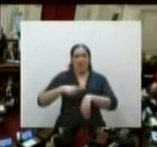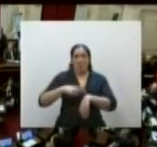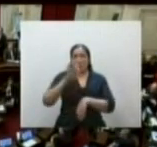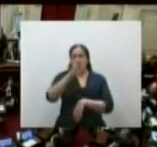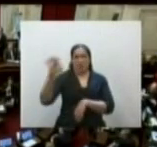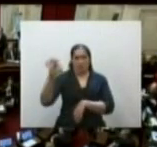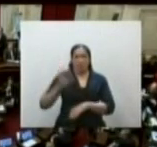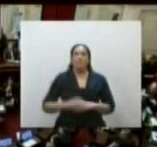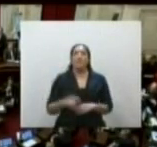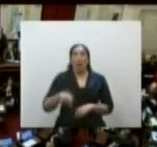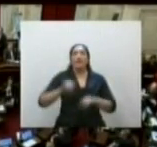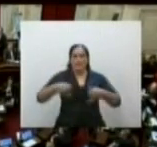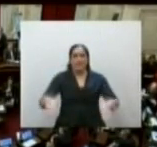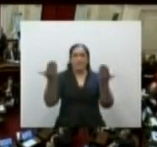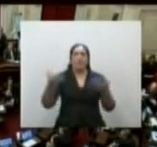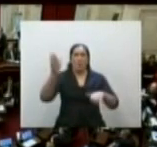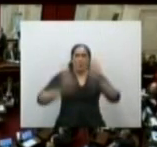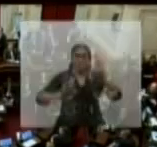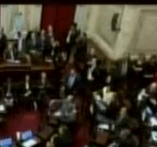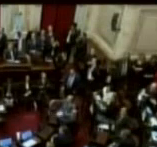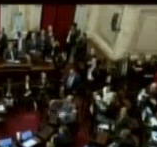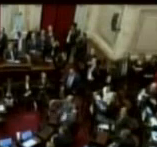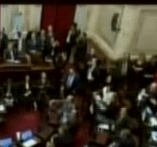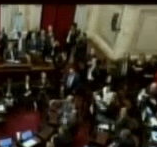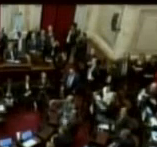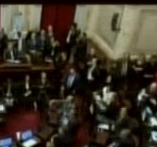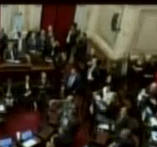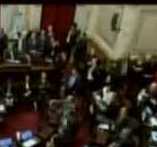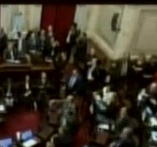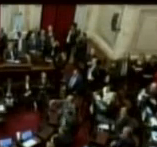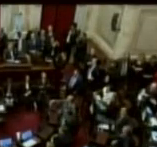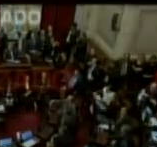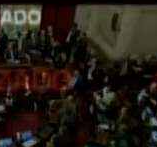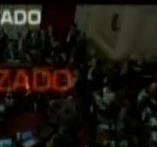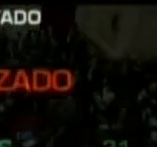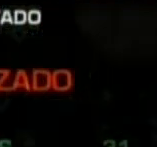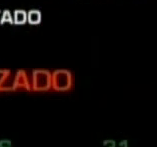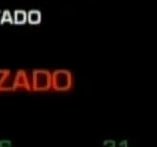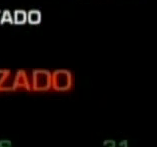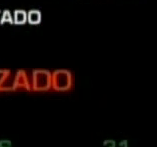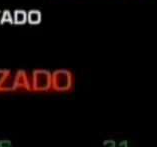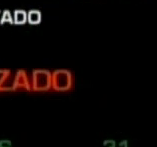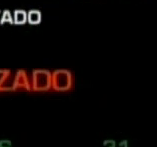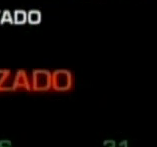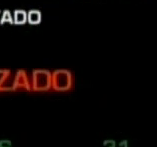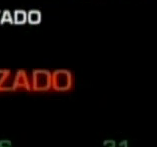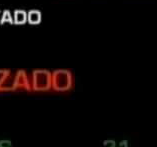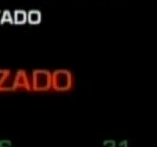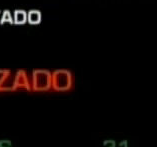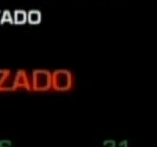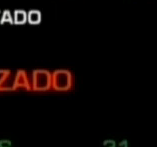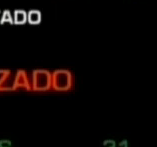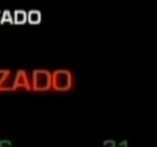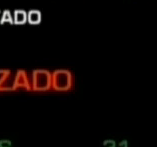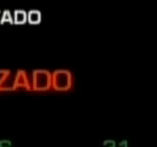Todos se llamaban Fabián. No, los que me conocen saben que me equivoco los nombres de todos. Yo también. Sobre lo que estabas diciendo, porque ella la van a ver que mueve esta mano y tiene